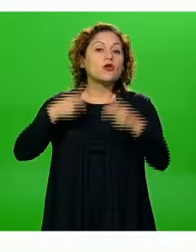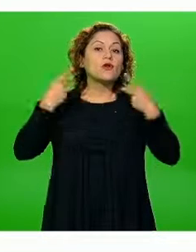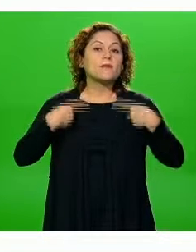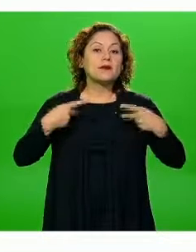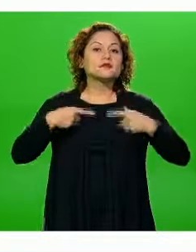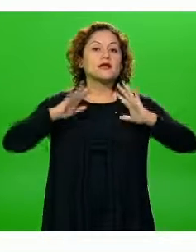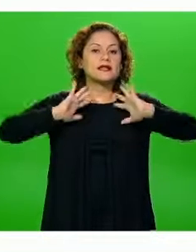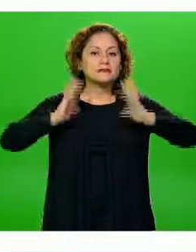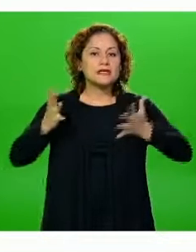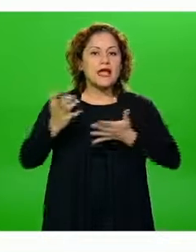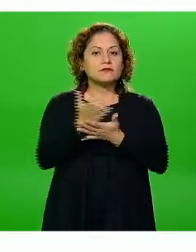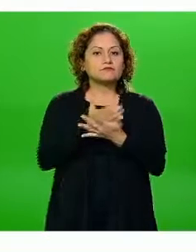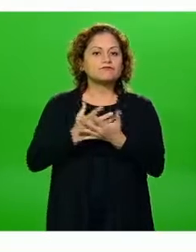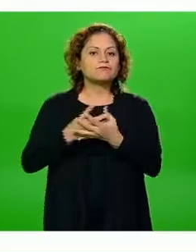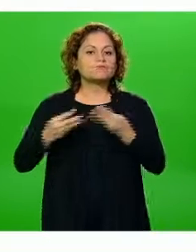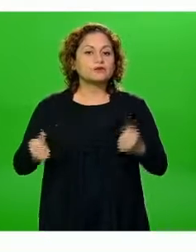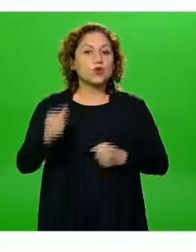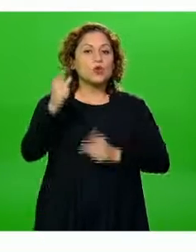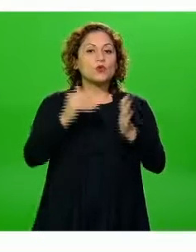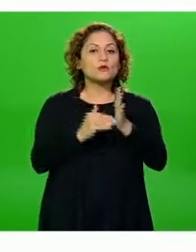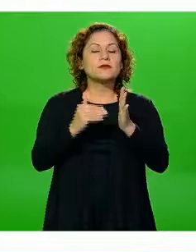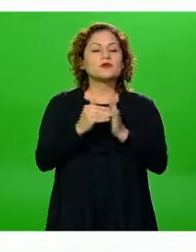actualmente